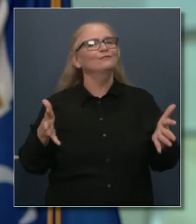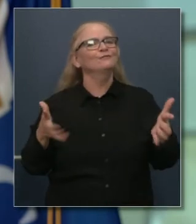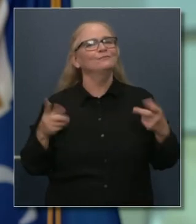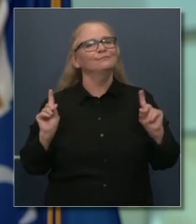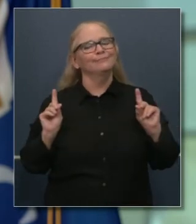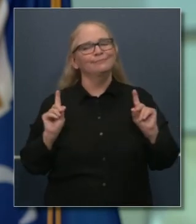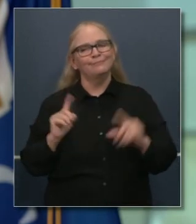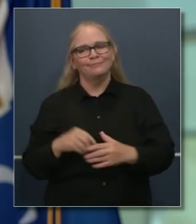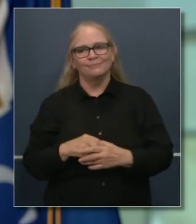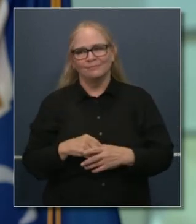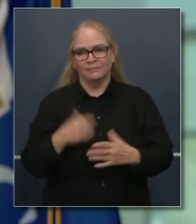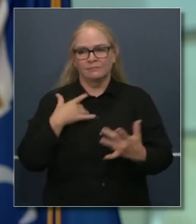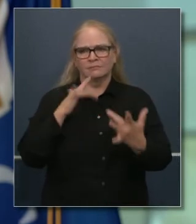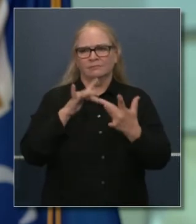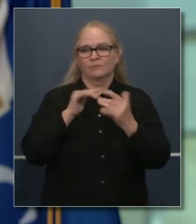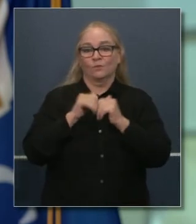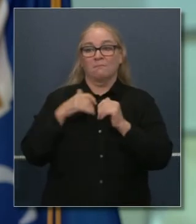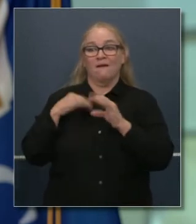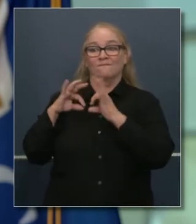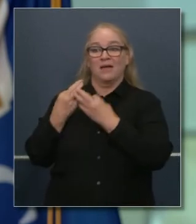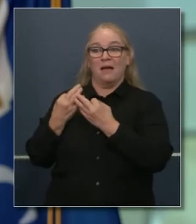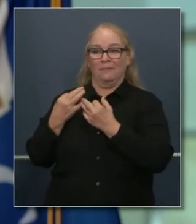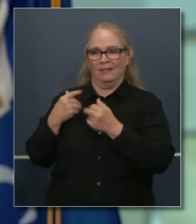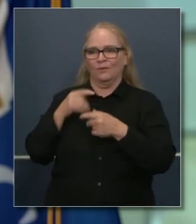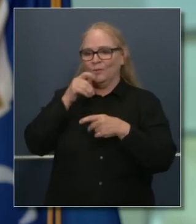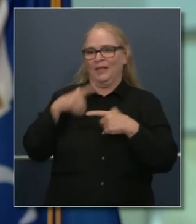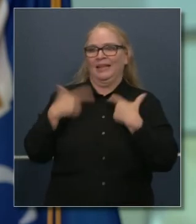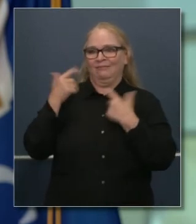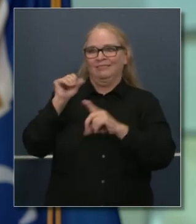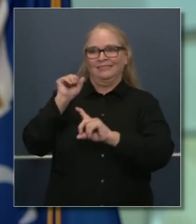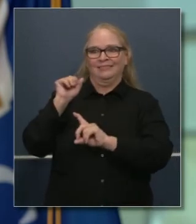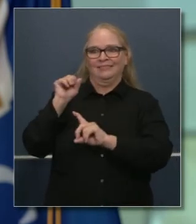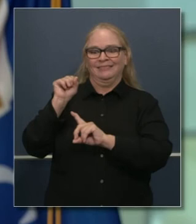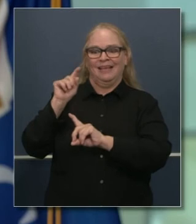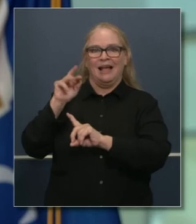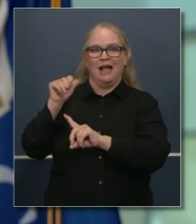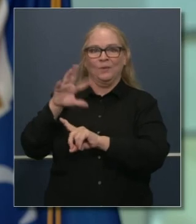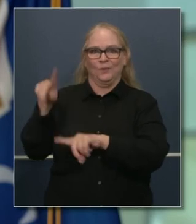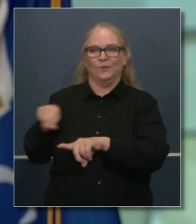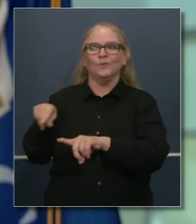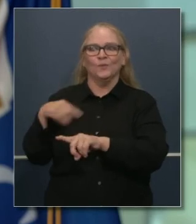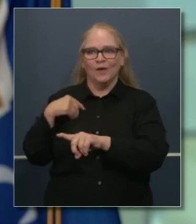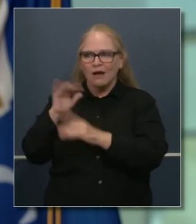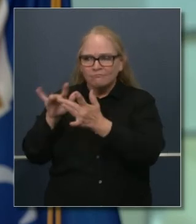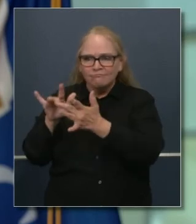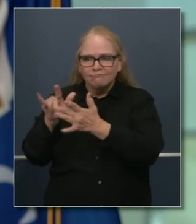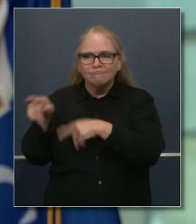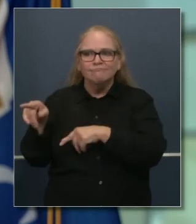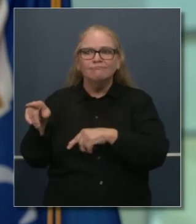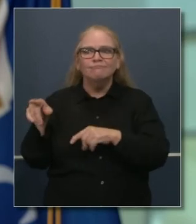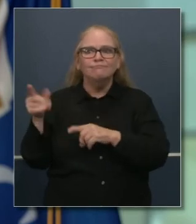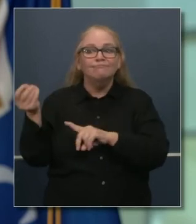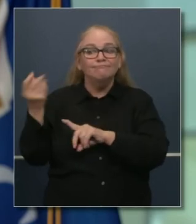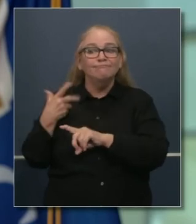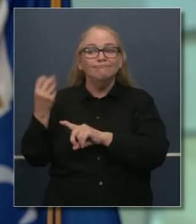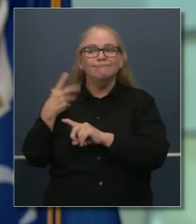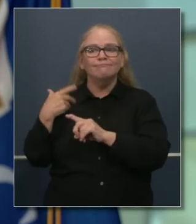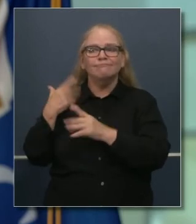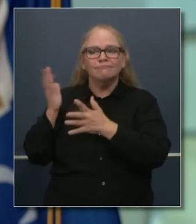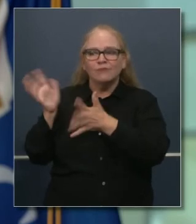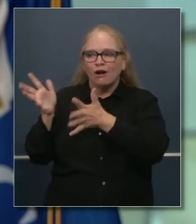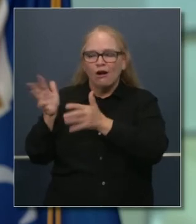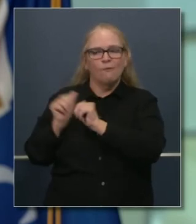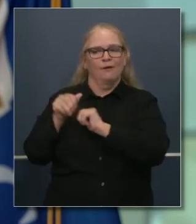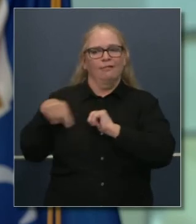hemos estado en contacto con personas familias en santa cruz hablando de la dinámica la naturaleza de la pandemia de la